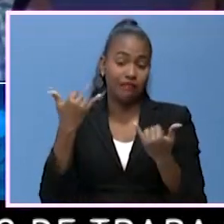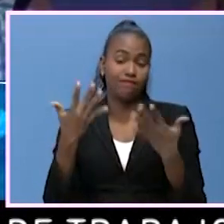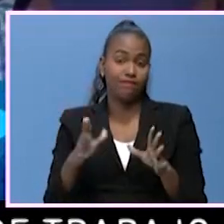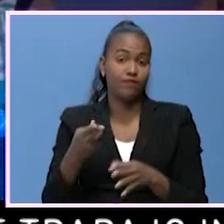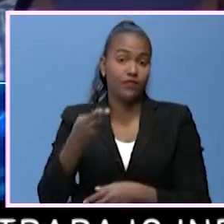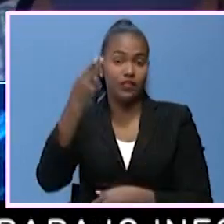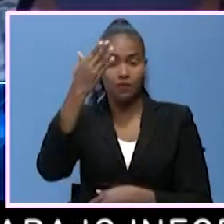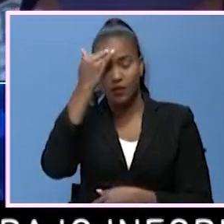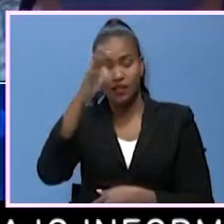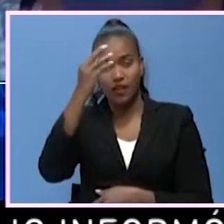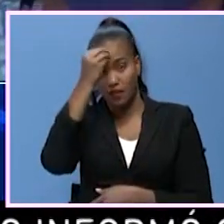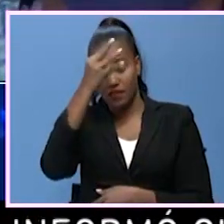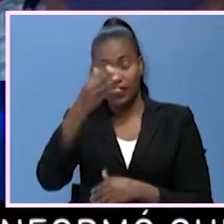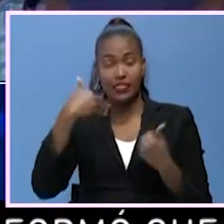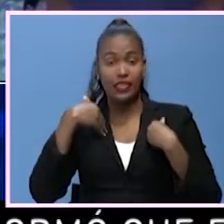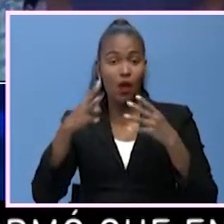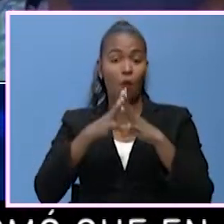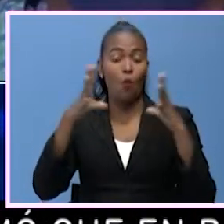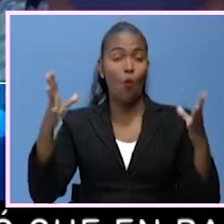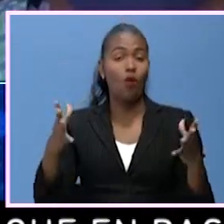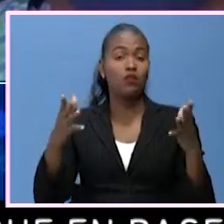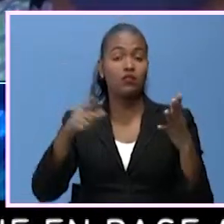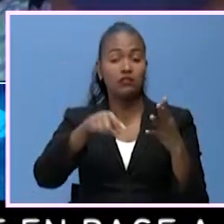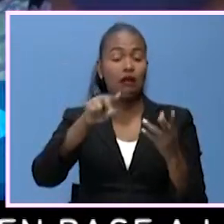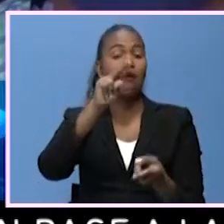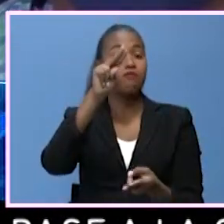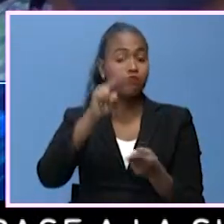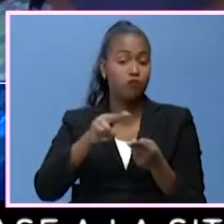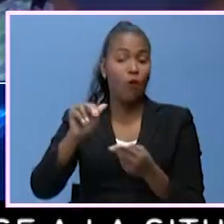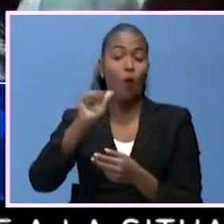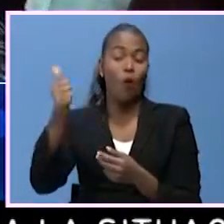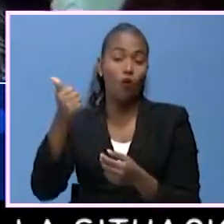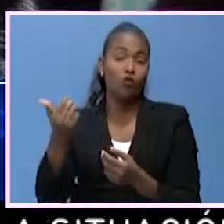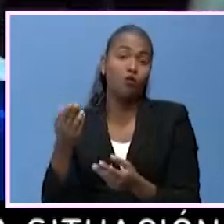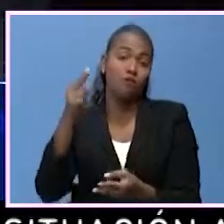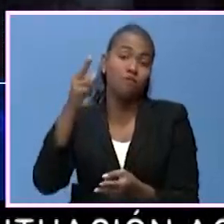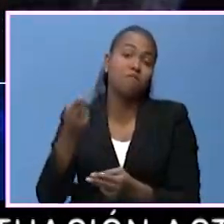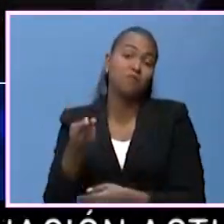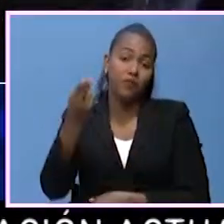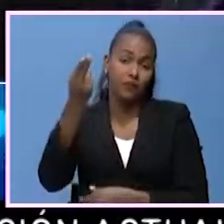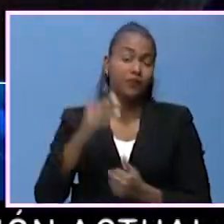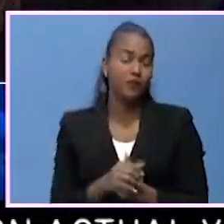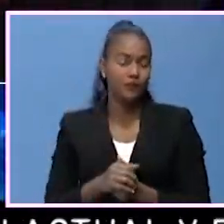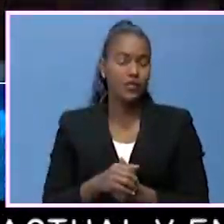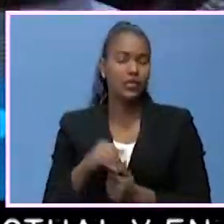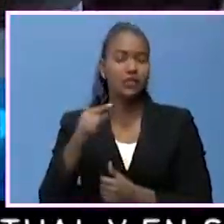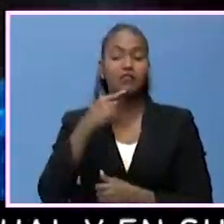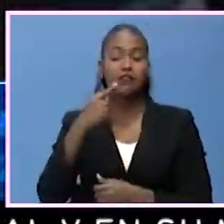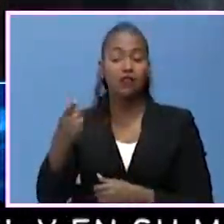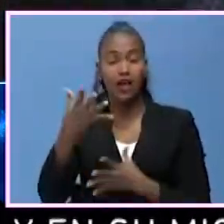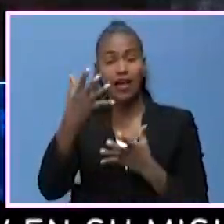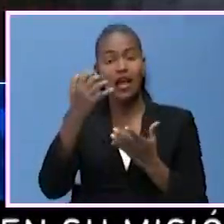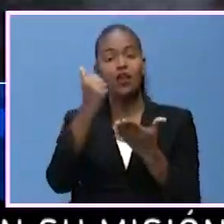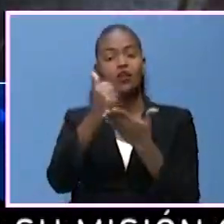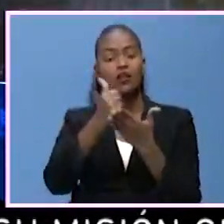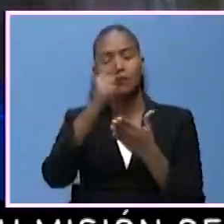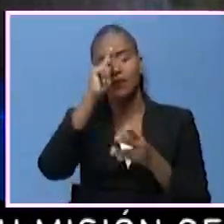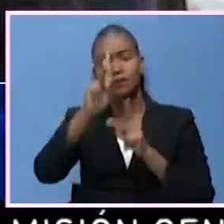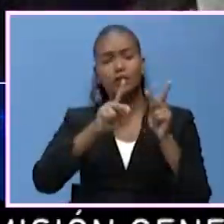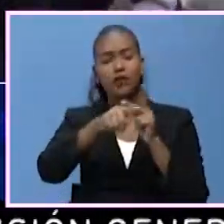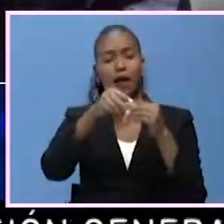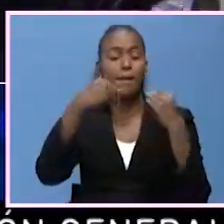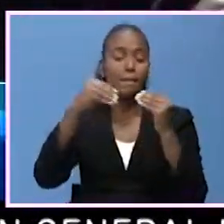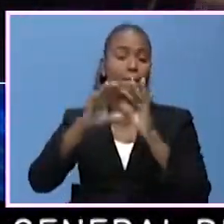porque como te dije, hay muchos que se han reducido y otros han aumentado. Agregó que busca soluciones para los productores,